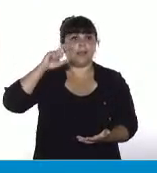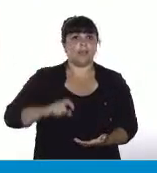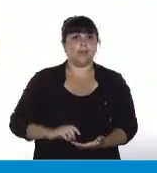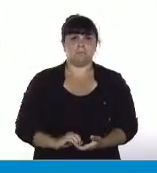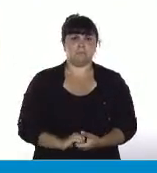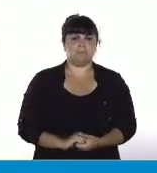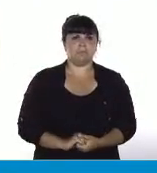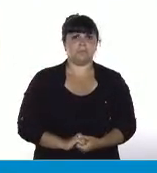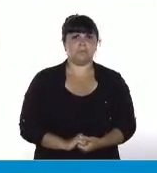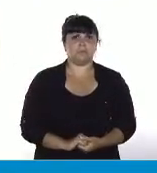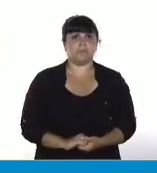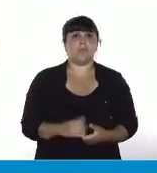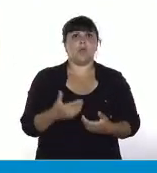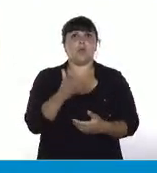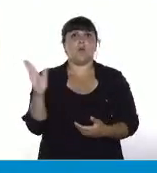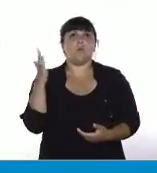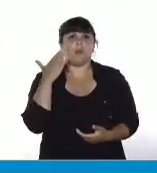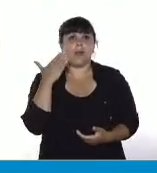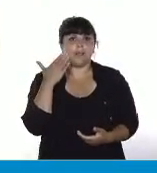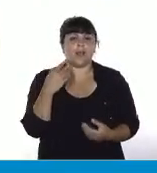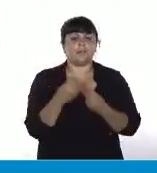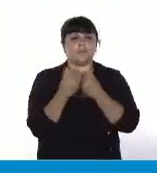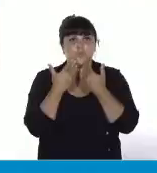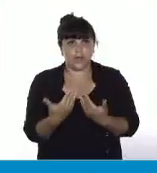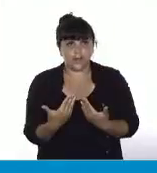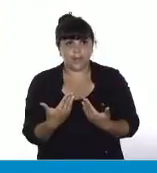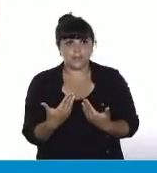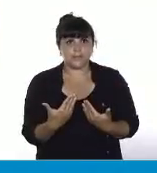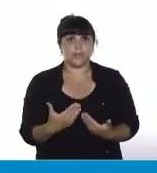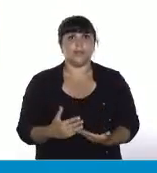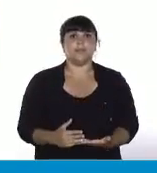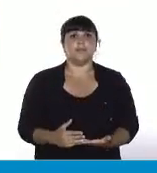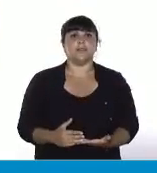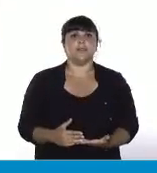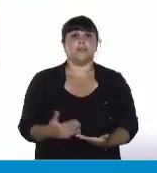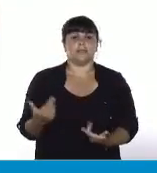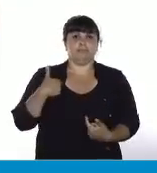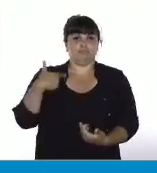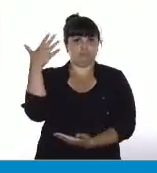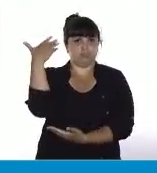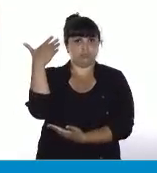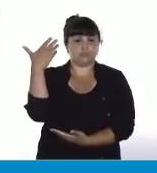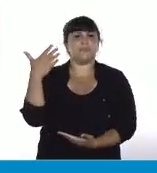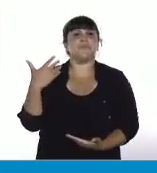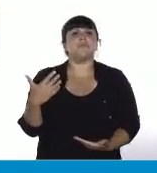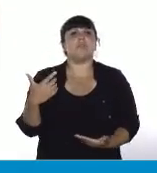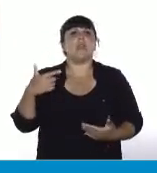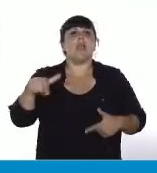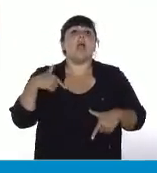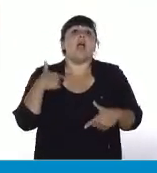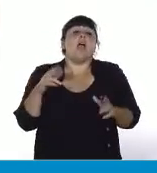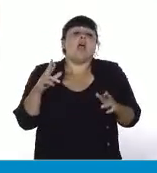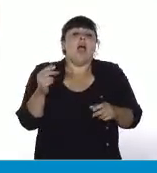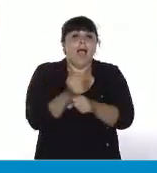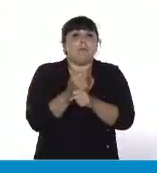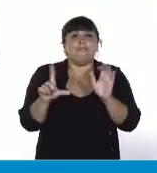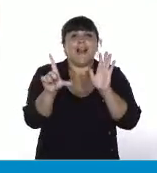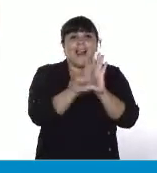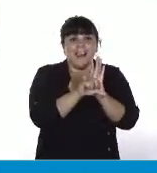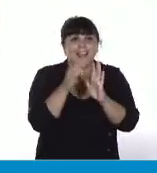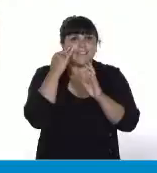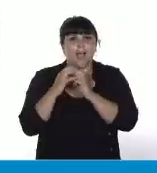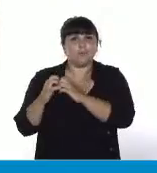Hola, buenas tardes, señor presidente. Muchas gracias por la palabra. Bueno, hoy vamos a aprobar una ley de consenso